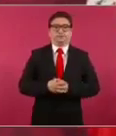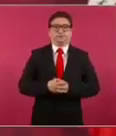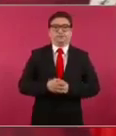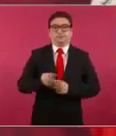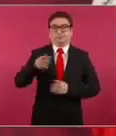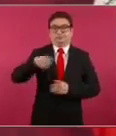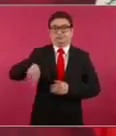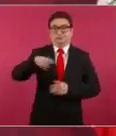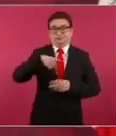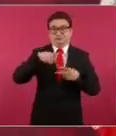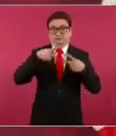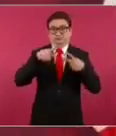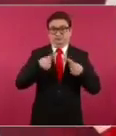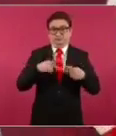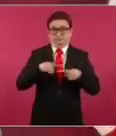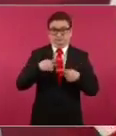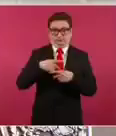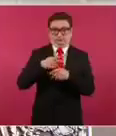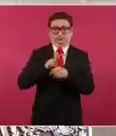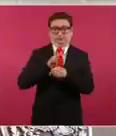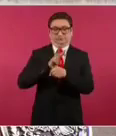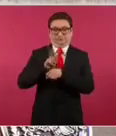venezolanos, hermanos venezolanos.